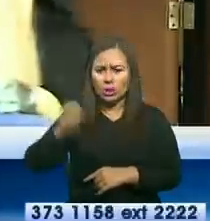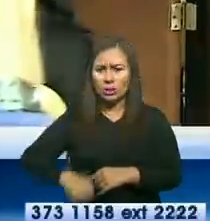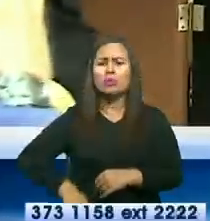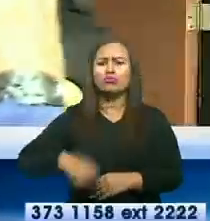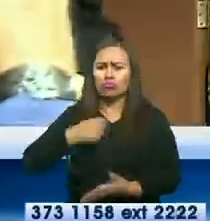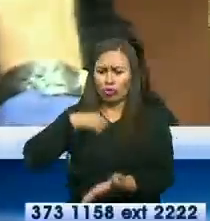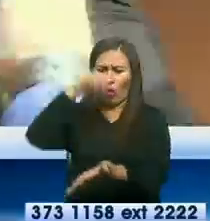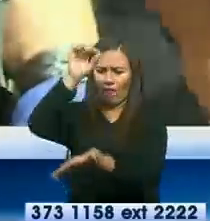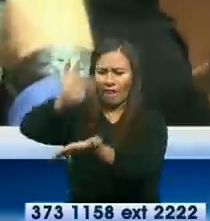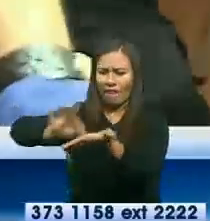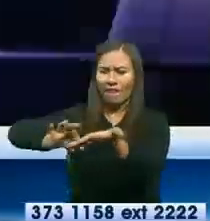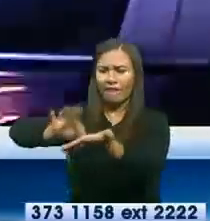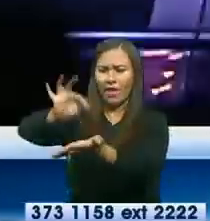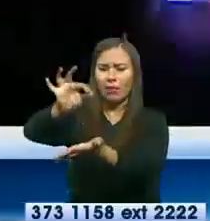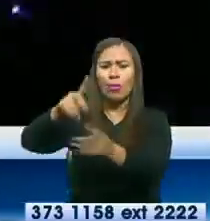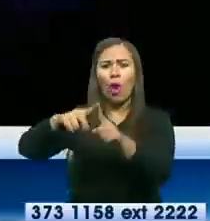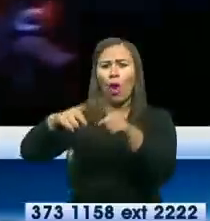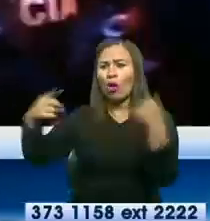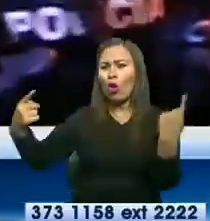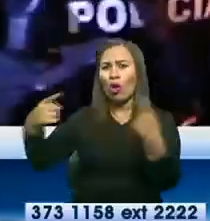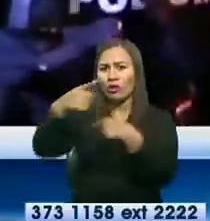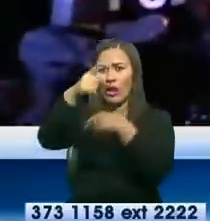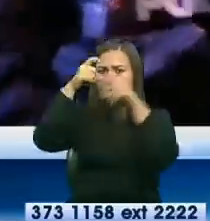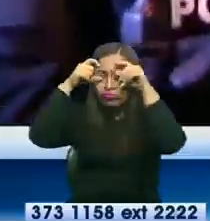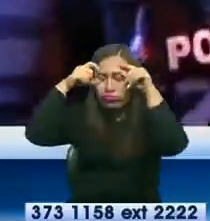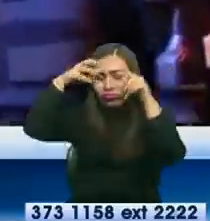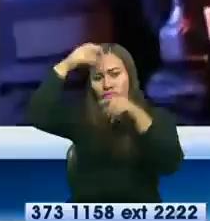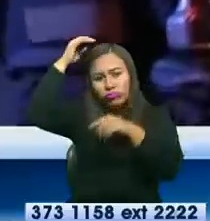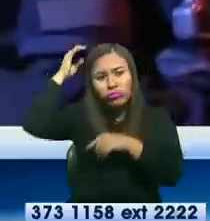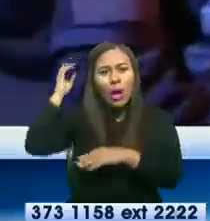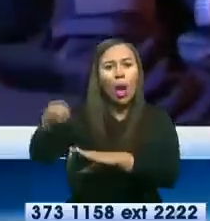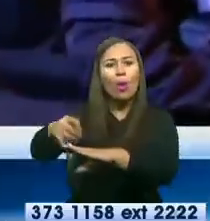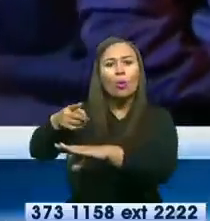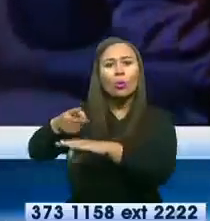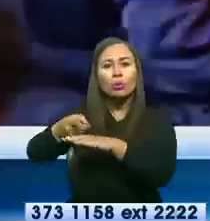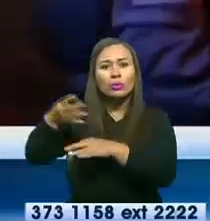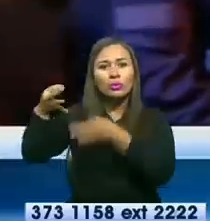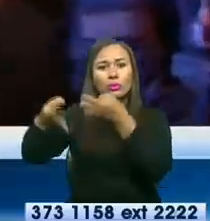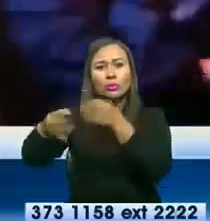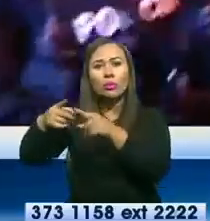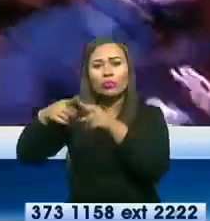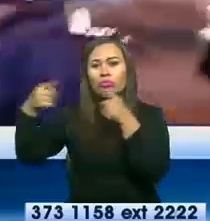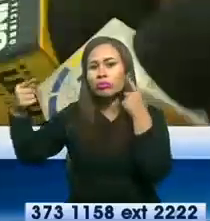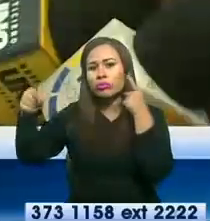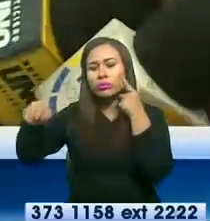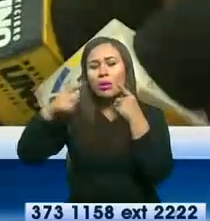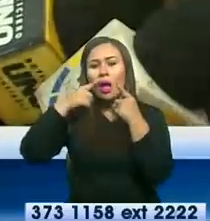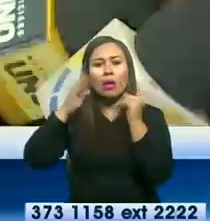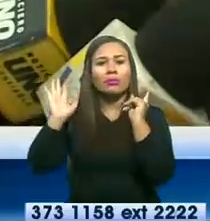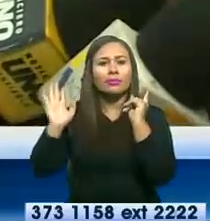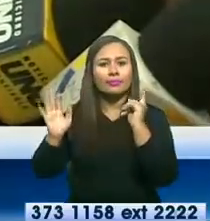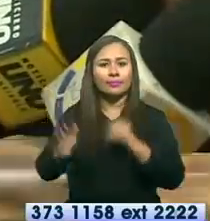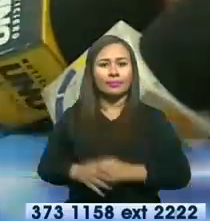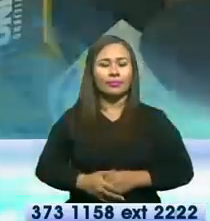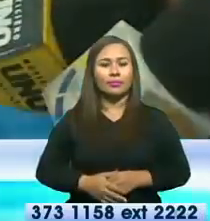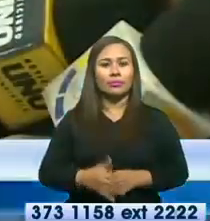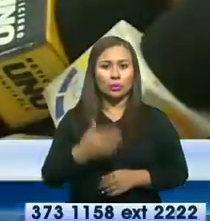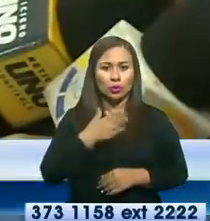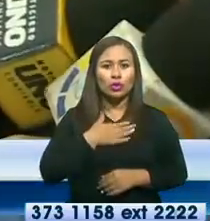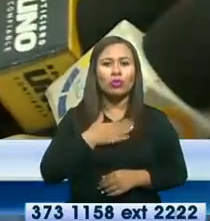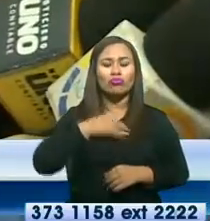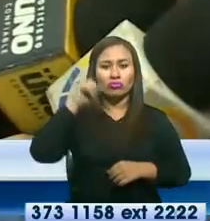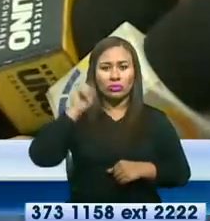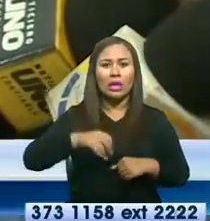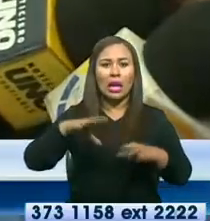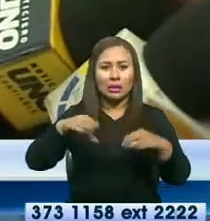su firma en el documento de solicitud de juicio político en contra del vicepresidente Jorge Glass. Lo que me motivó a firmar esto